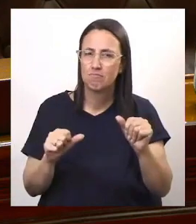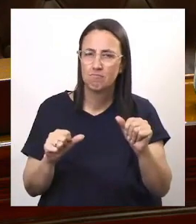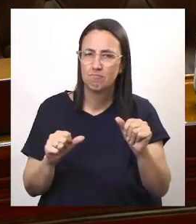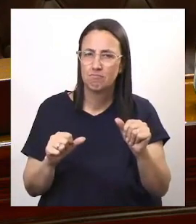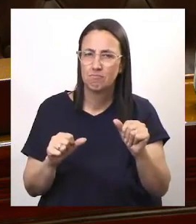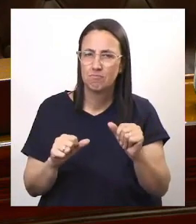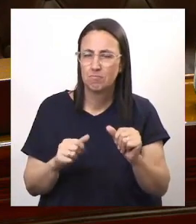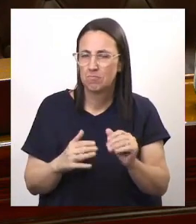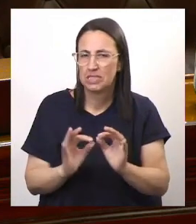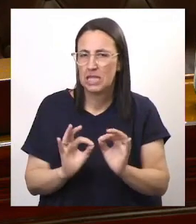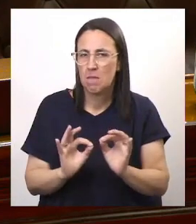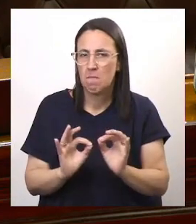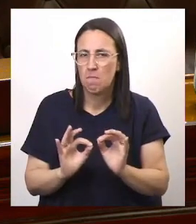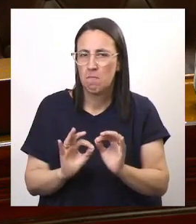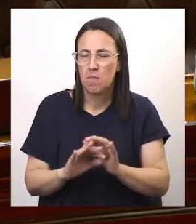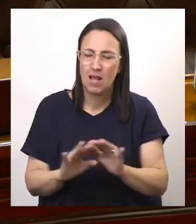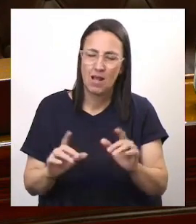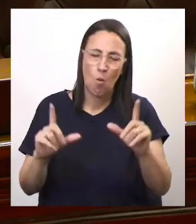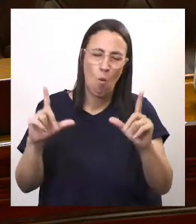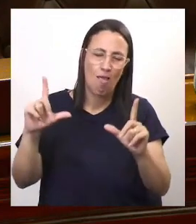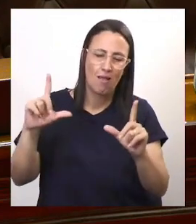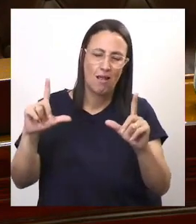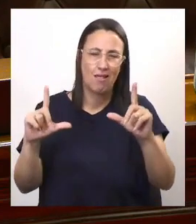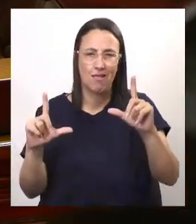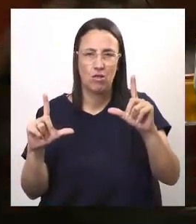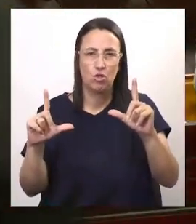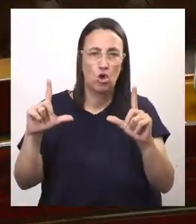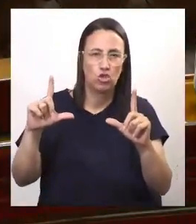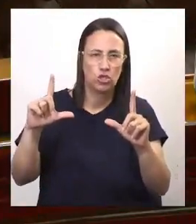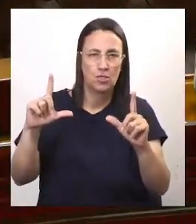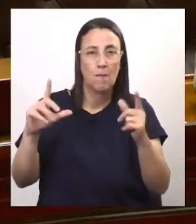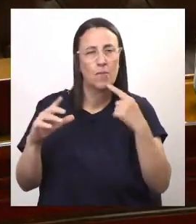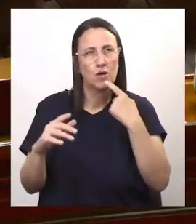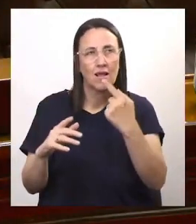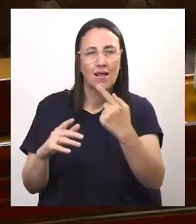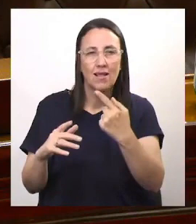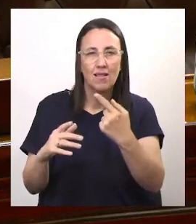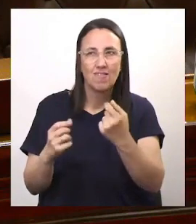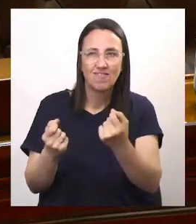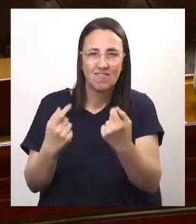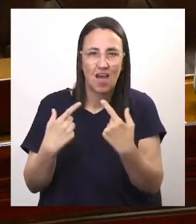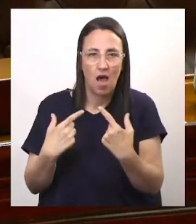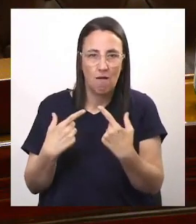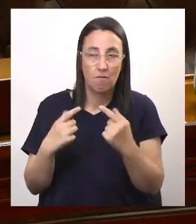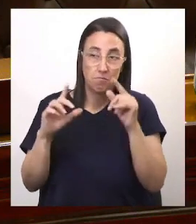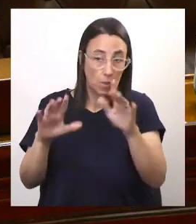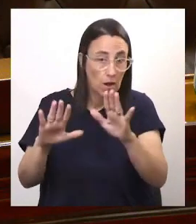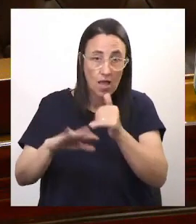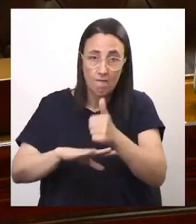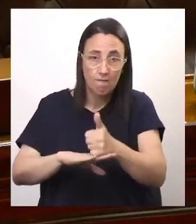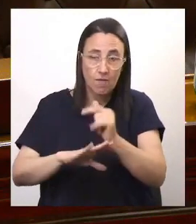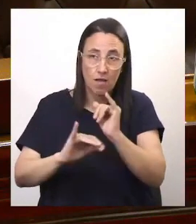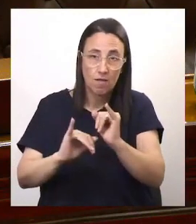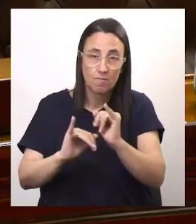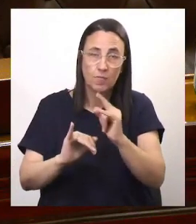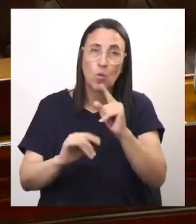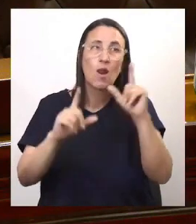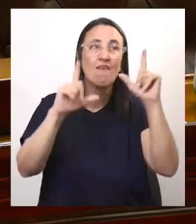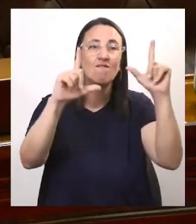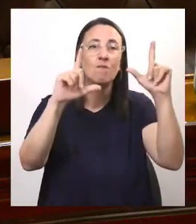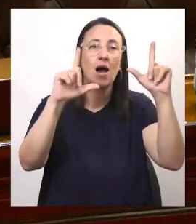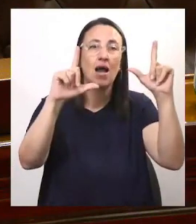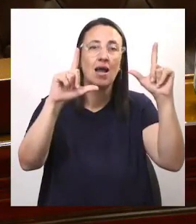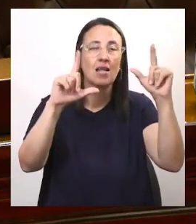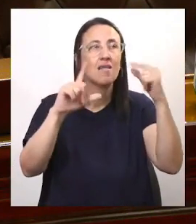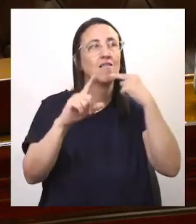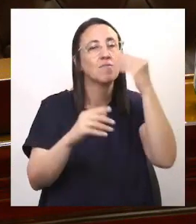humildes, mal encuadradas, pero que presidían ese recinto. Una de ellas